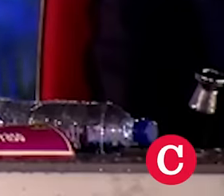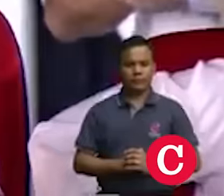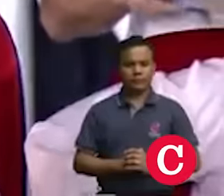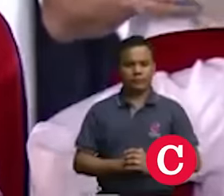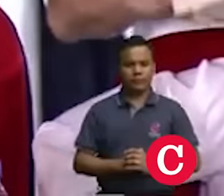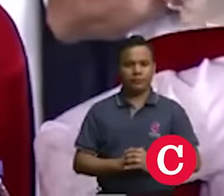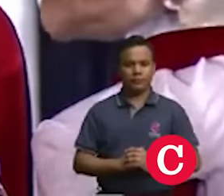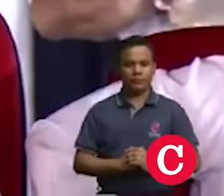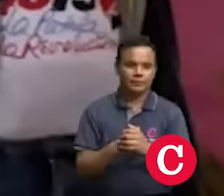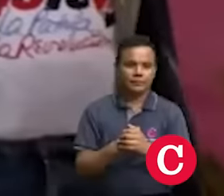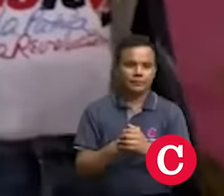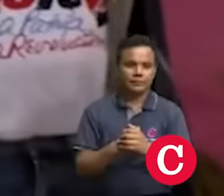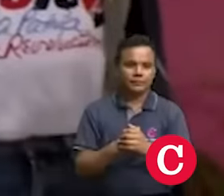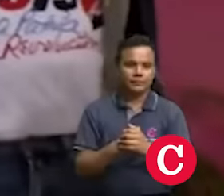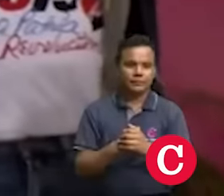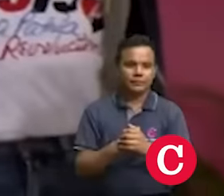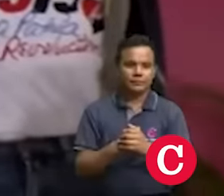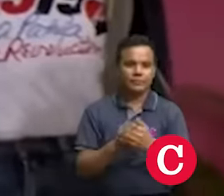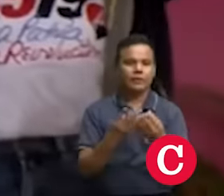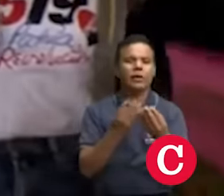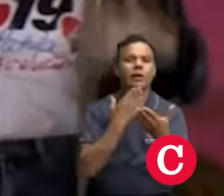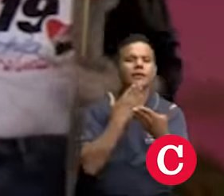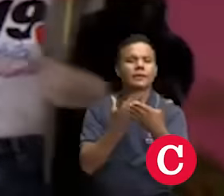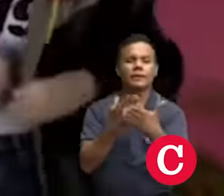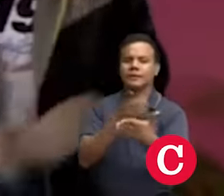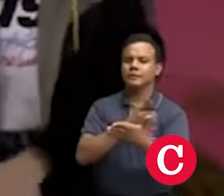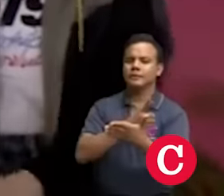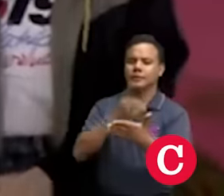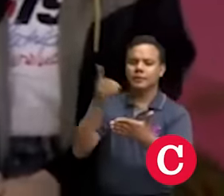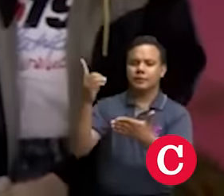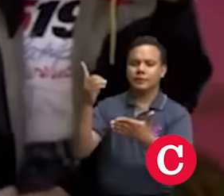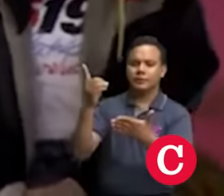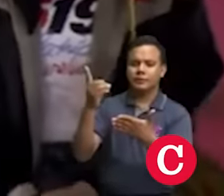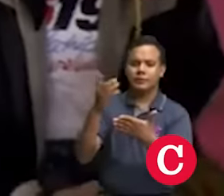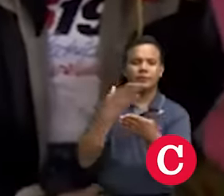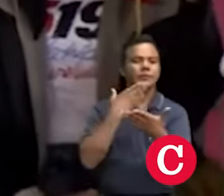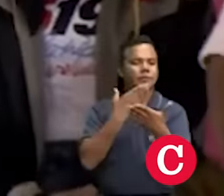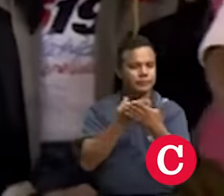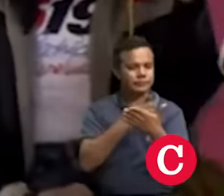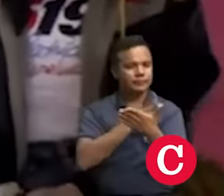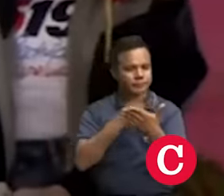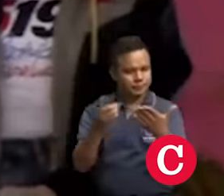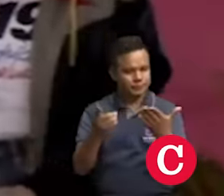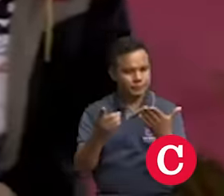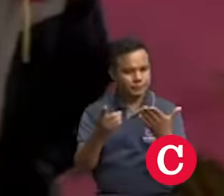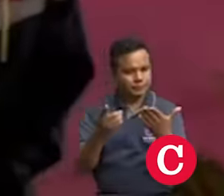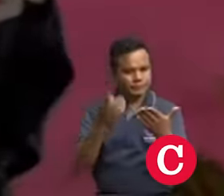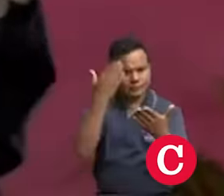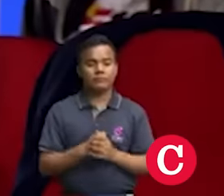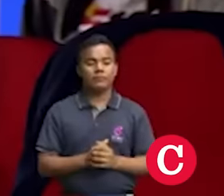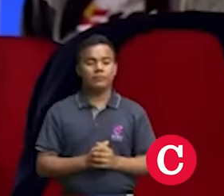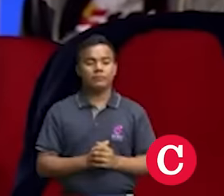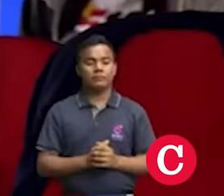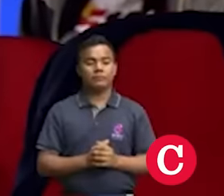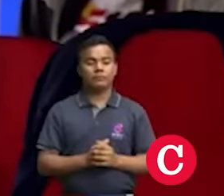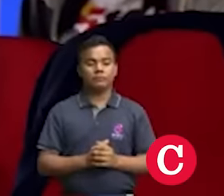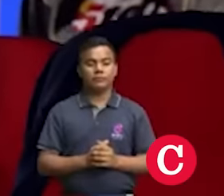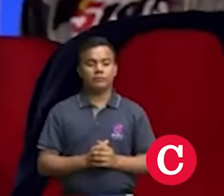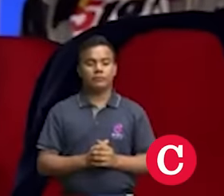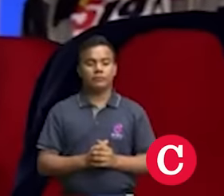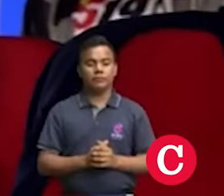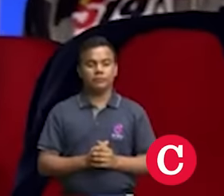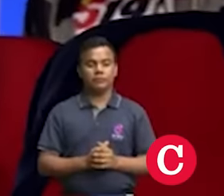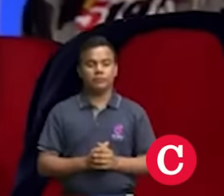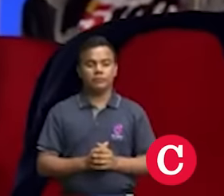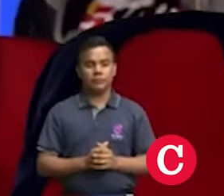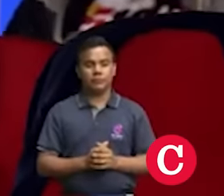Zimbabue y Palestina. En su largo y retórico discurso, Ortega defendió la invasión rusa en Ucrania, reafirmó su alineamiento con Vladimir